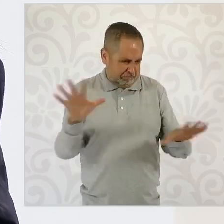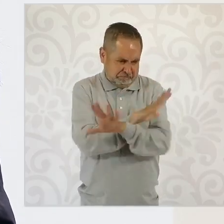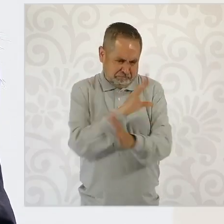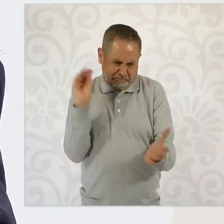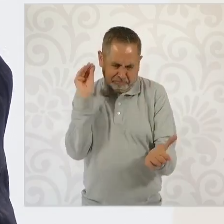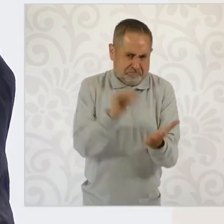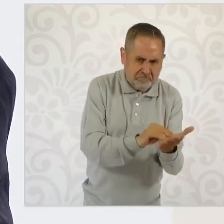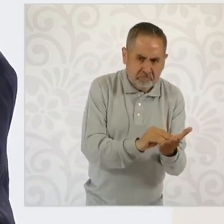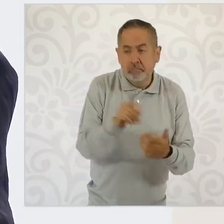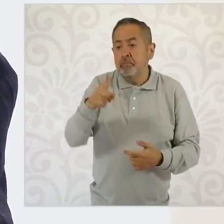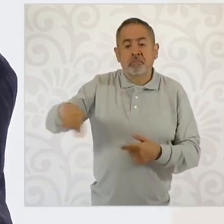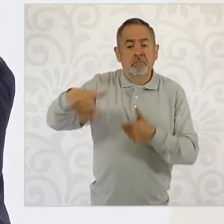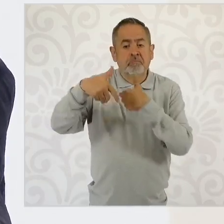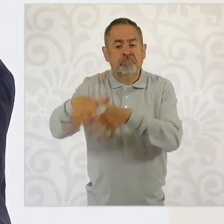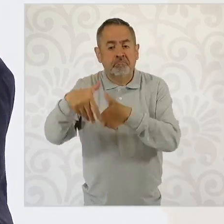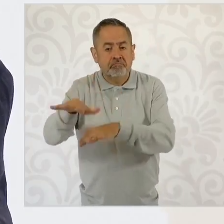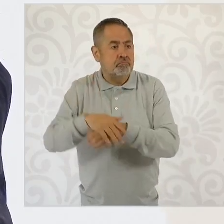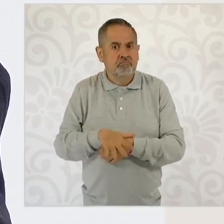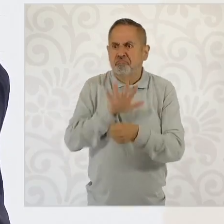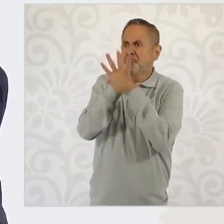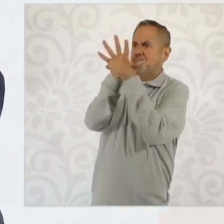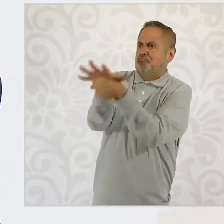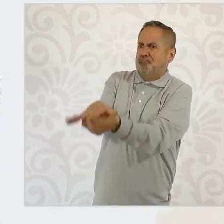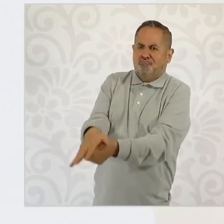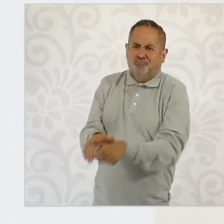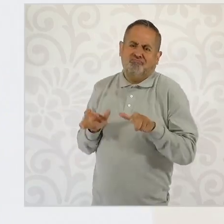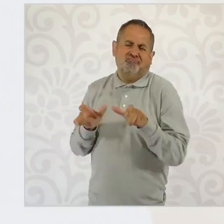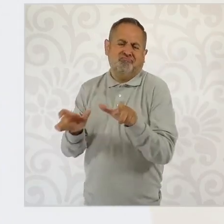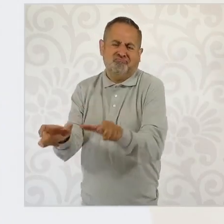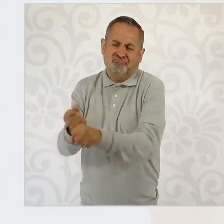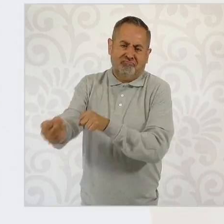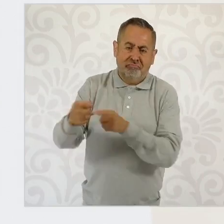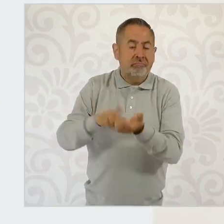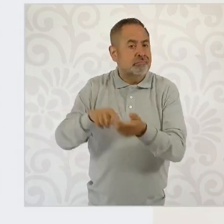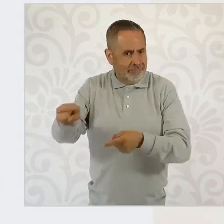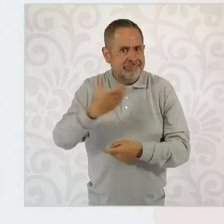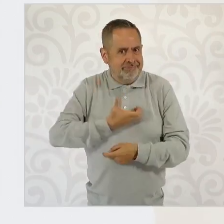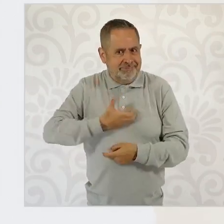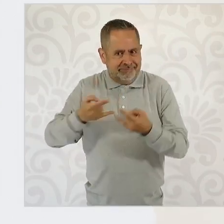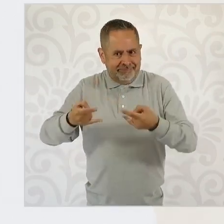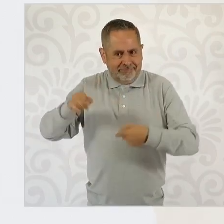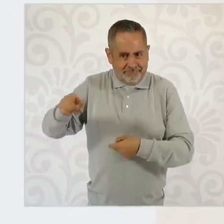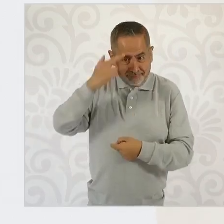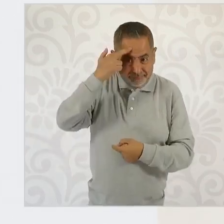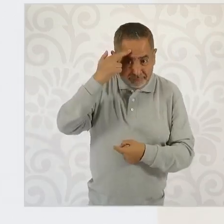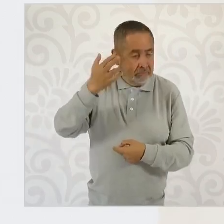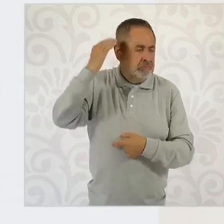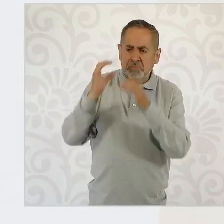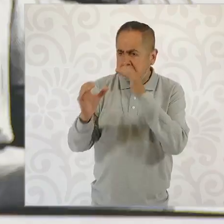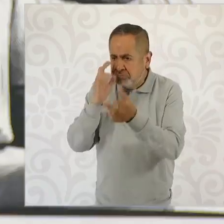los maestros se manifestaron, fueron reprimidos en el Zócalo, pero además no había diálogo,